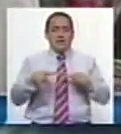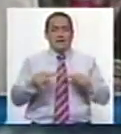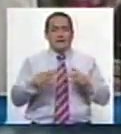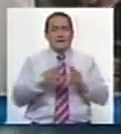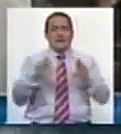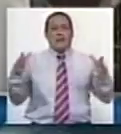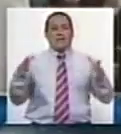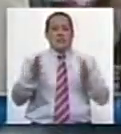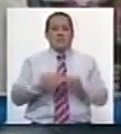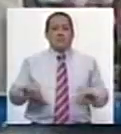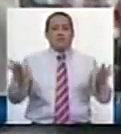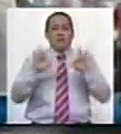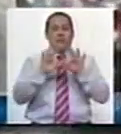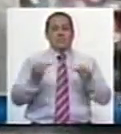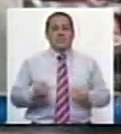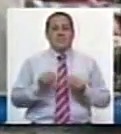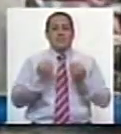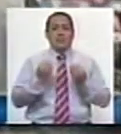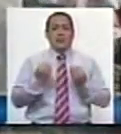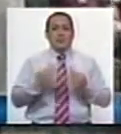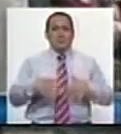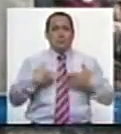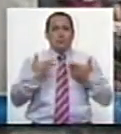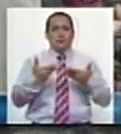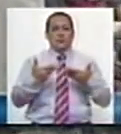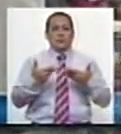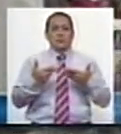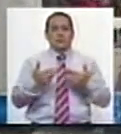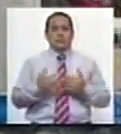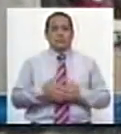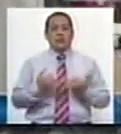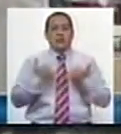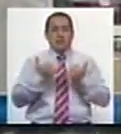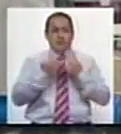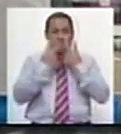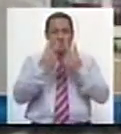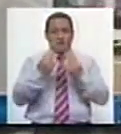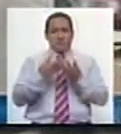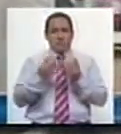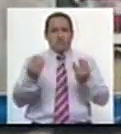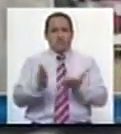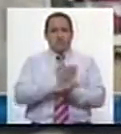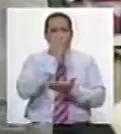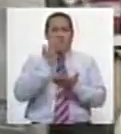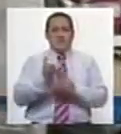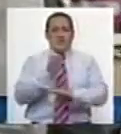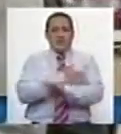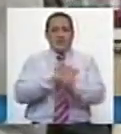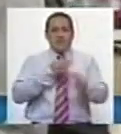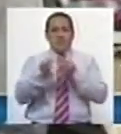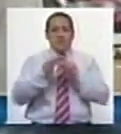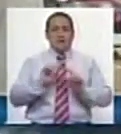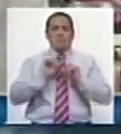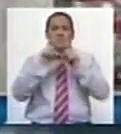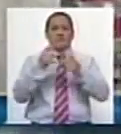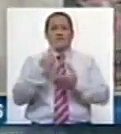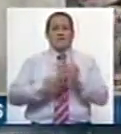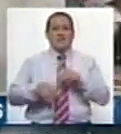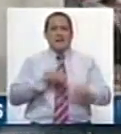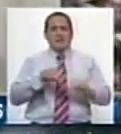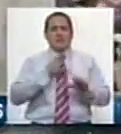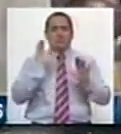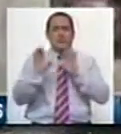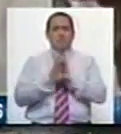tan importantes para poder enfrentar al problema que nos decía hace un momento en la pregunta: ¿qué se hace